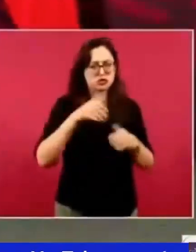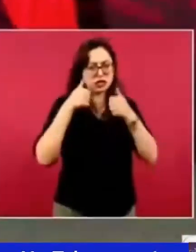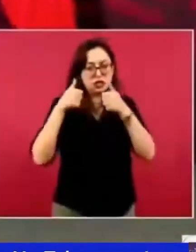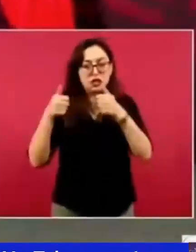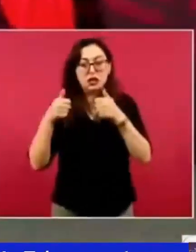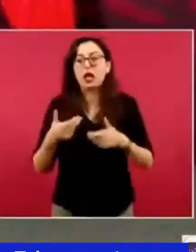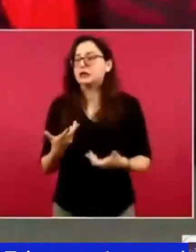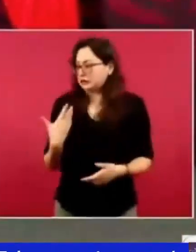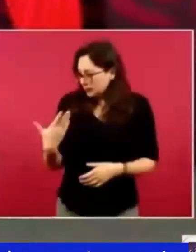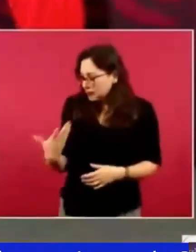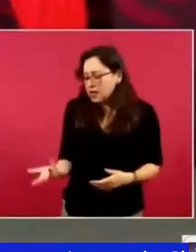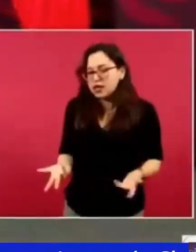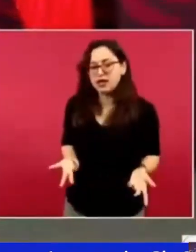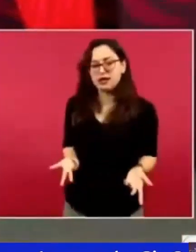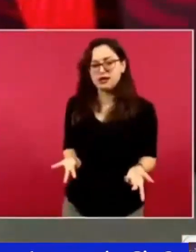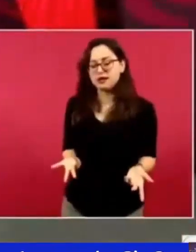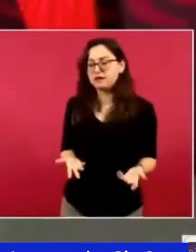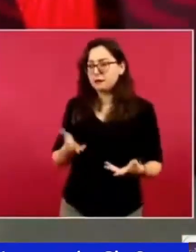a Oaxaca,